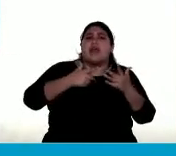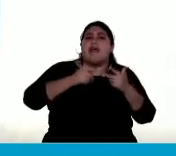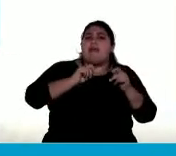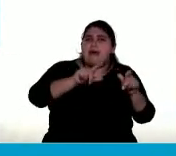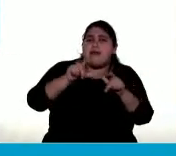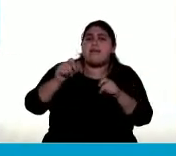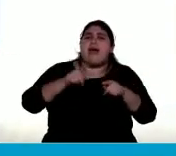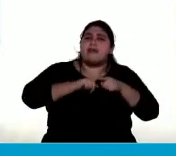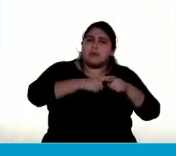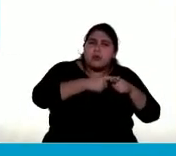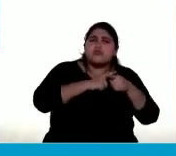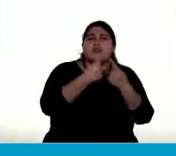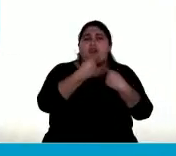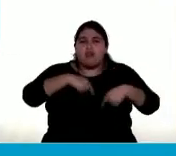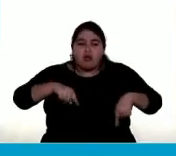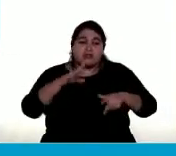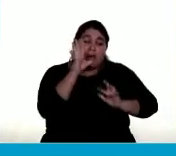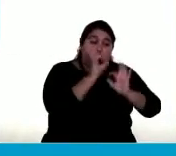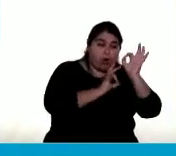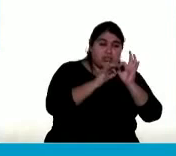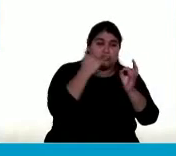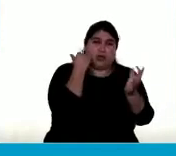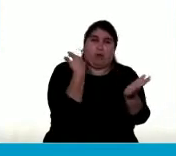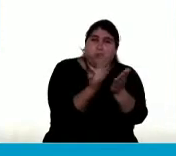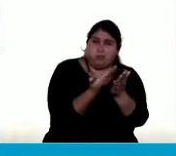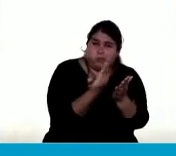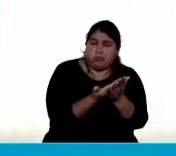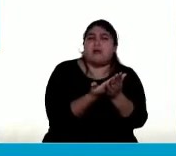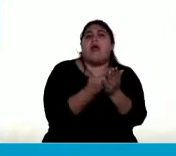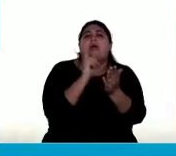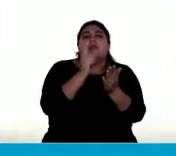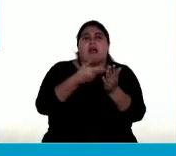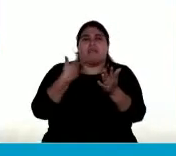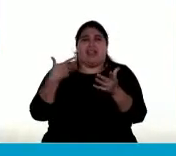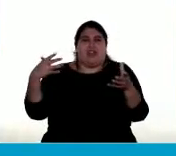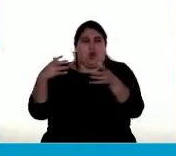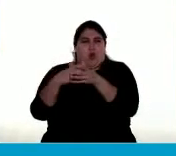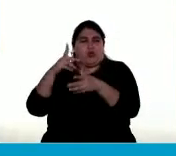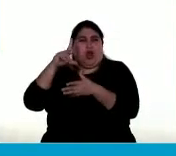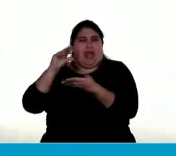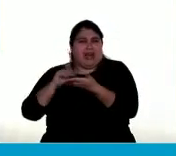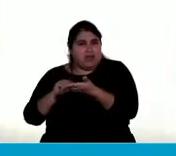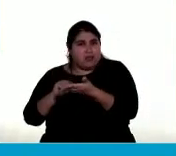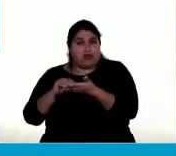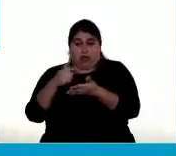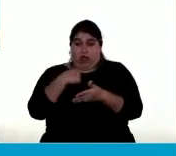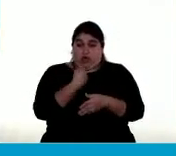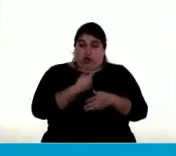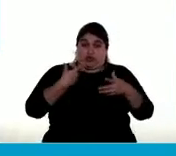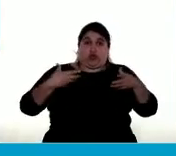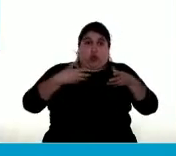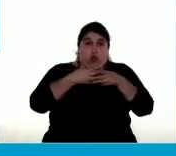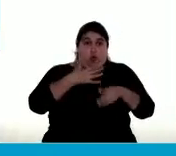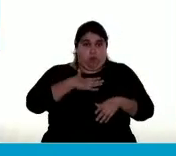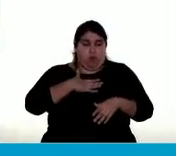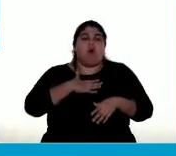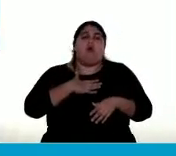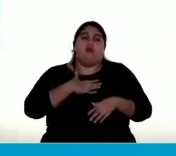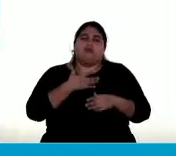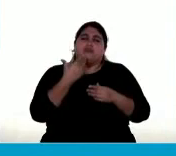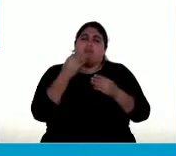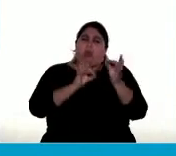en debate, en discusión, en proyectos presentados por el conjunto de los legisladores. En el caso nuestro, nuestro bloque, tenemos